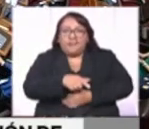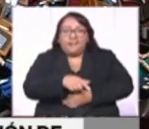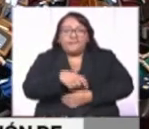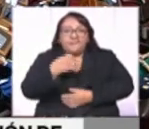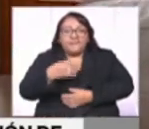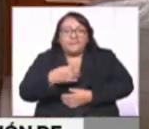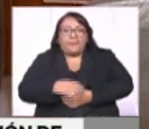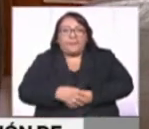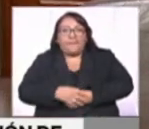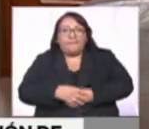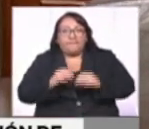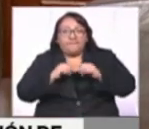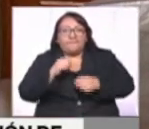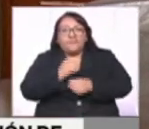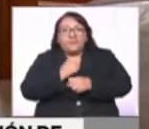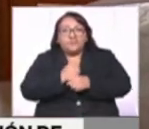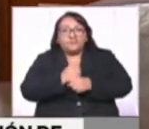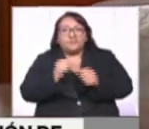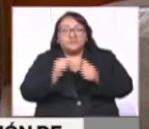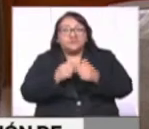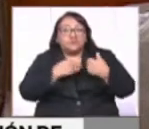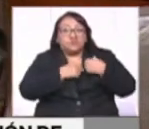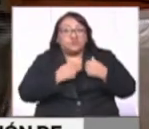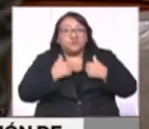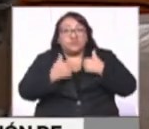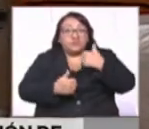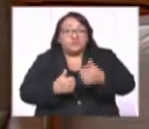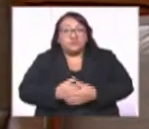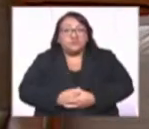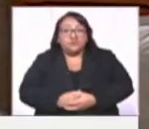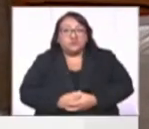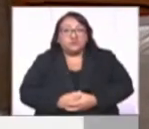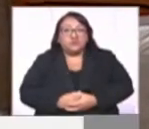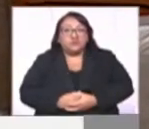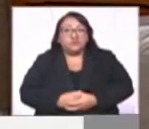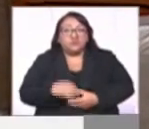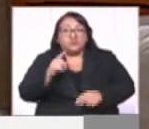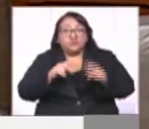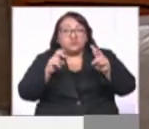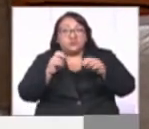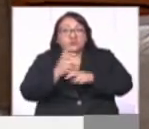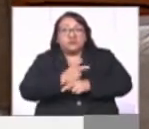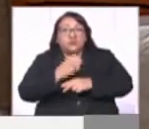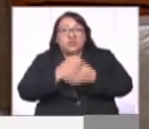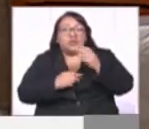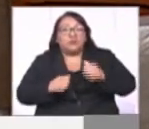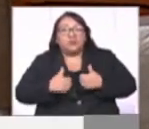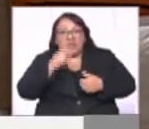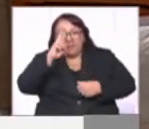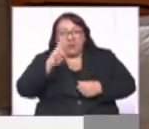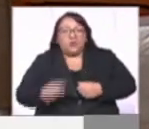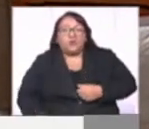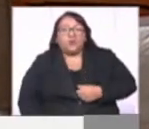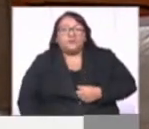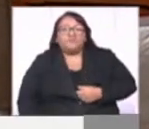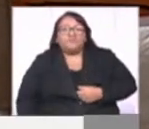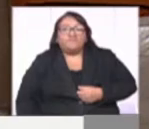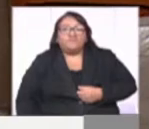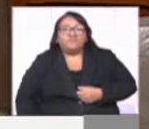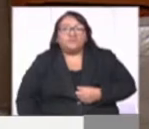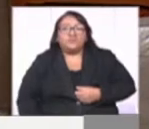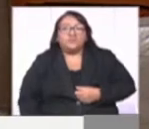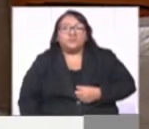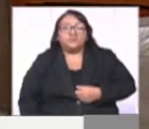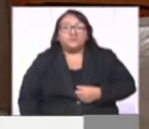siempre siguiendo mi trabajo de representación. Y uno de los temas es la inseguridad que vivimos en el país.